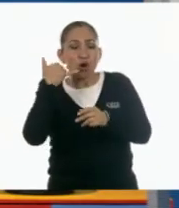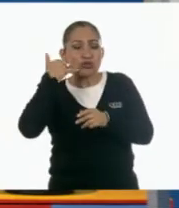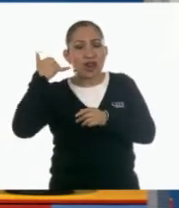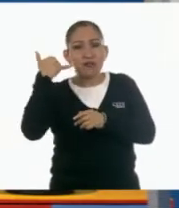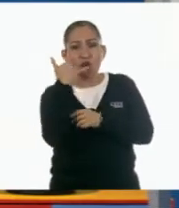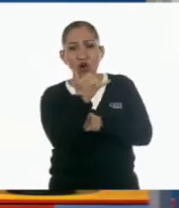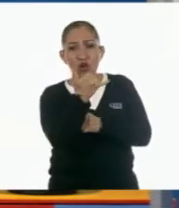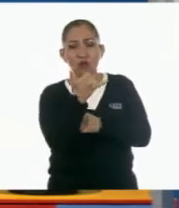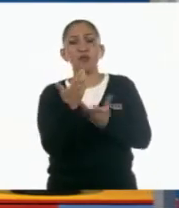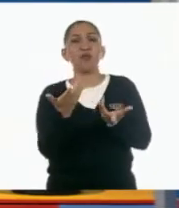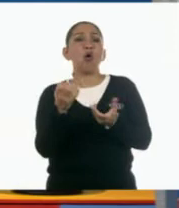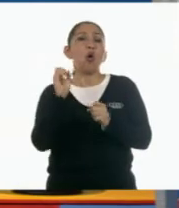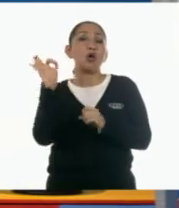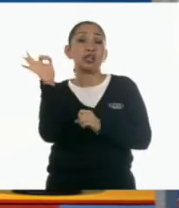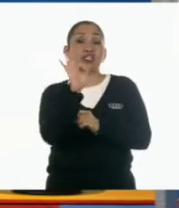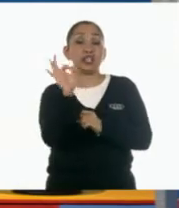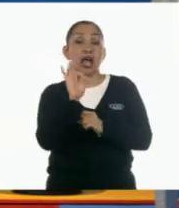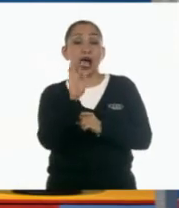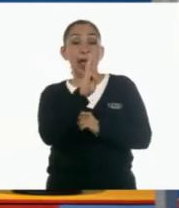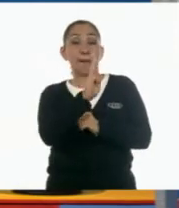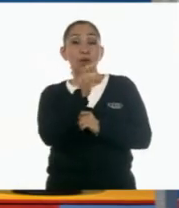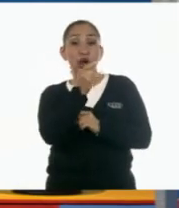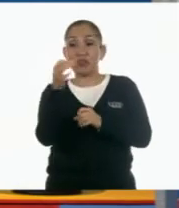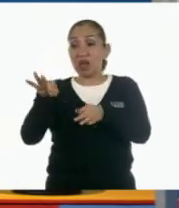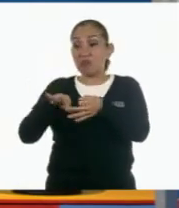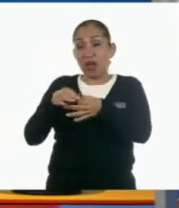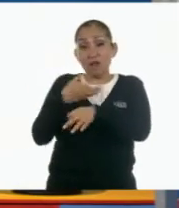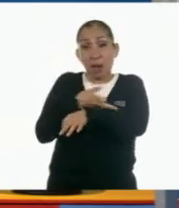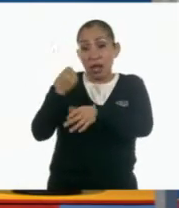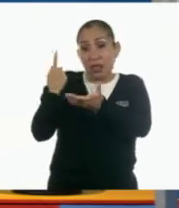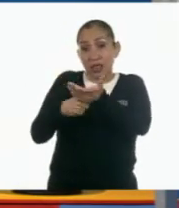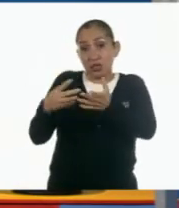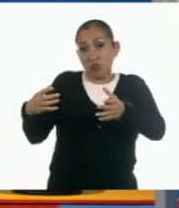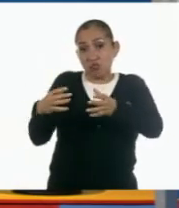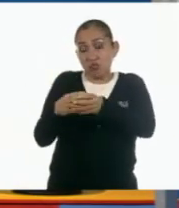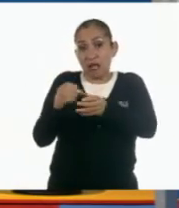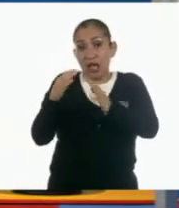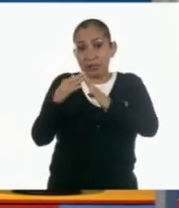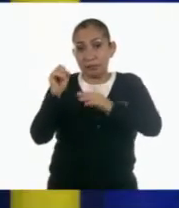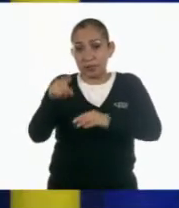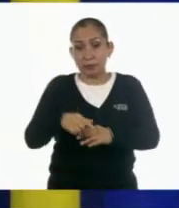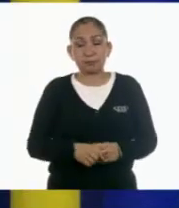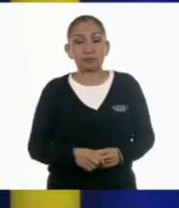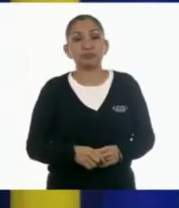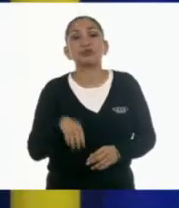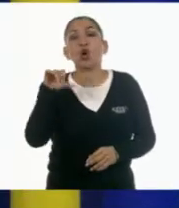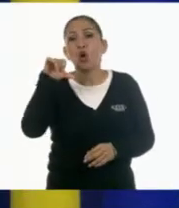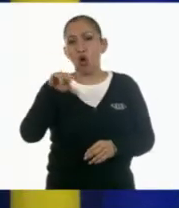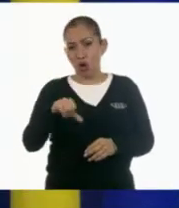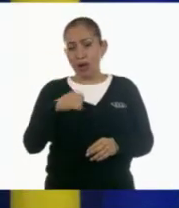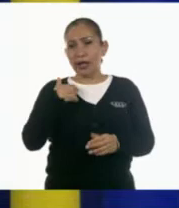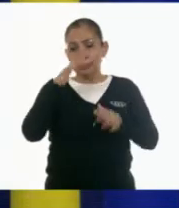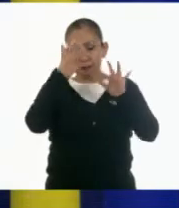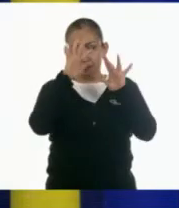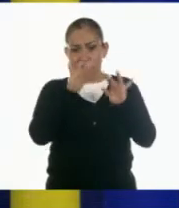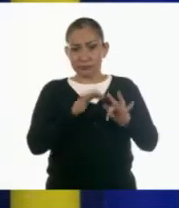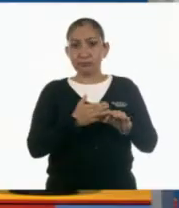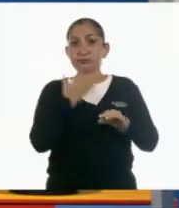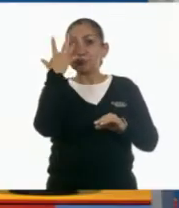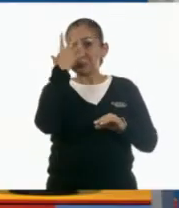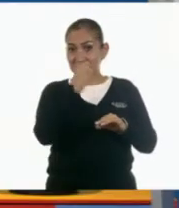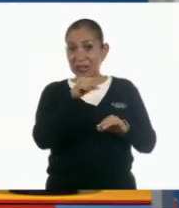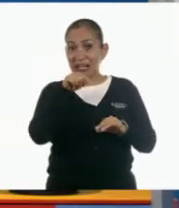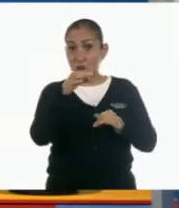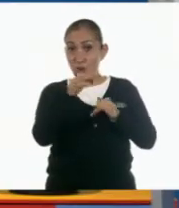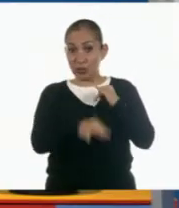si no, también puedes hacer la biografía de algún familiar a quien tú admires. De hecho, hoy vamos a tener un texto también muy bonito